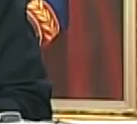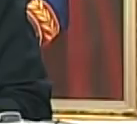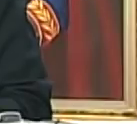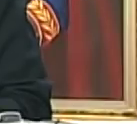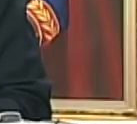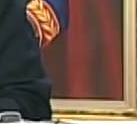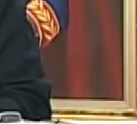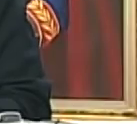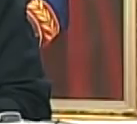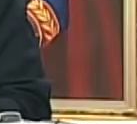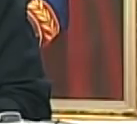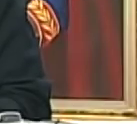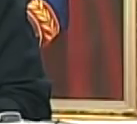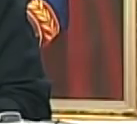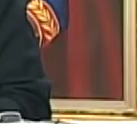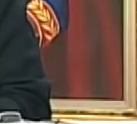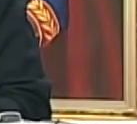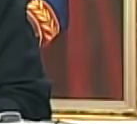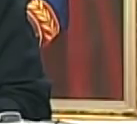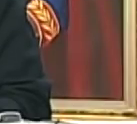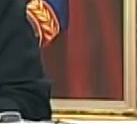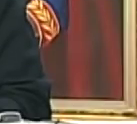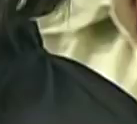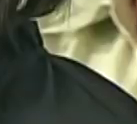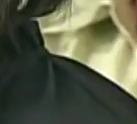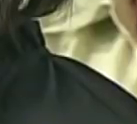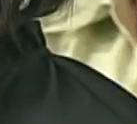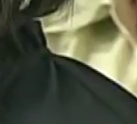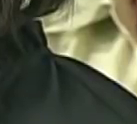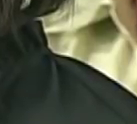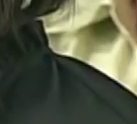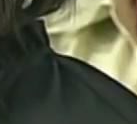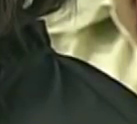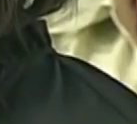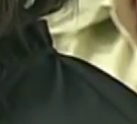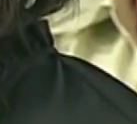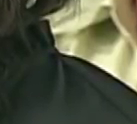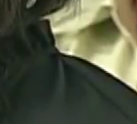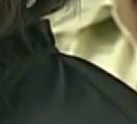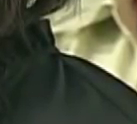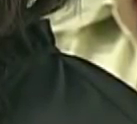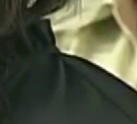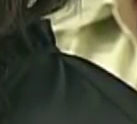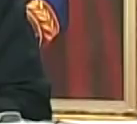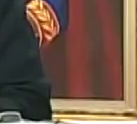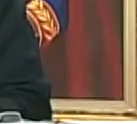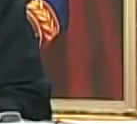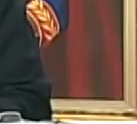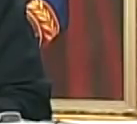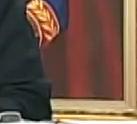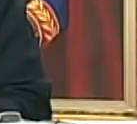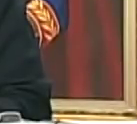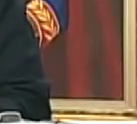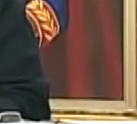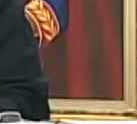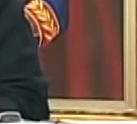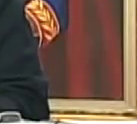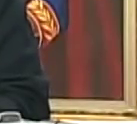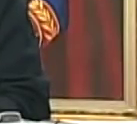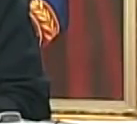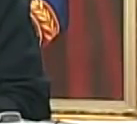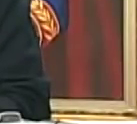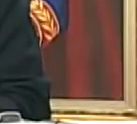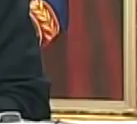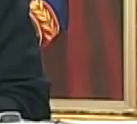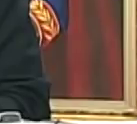El rol de la fiscal con los Estados Unidos. Seguramente ella será una pieza de los ataques del gobierno de Estados Unidos. Pero como